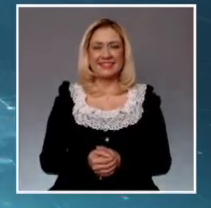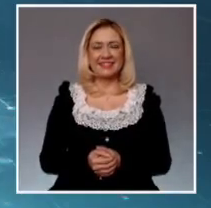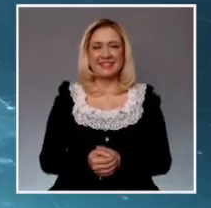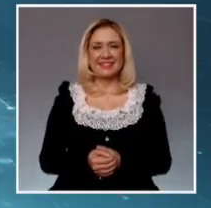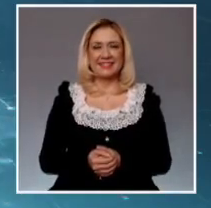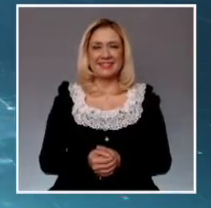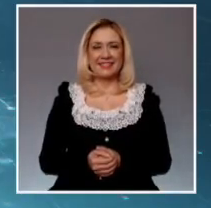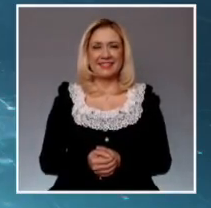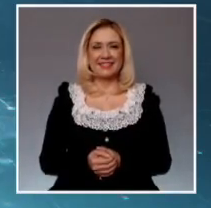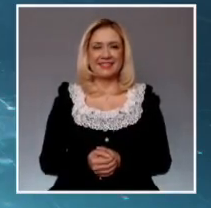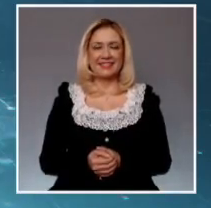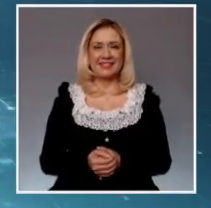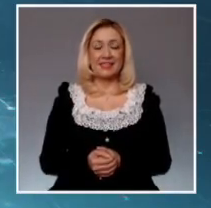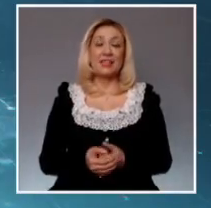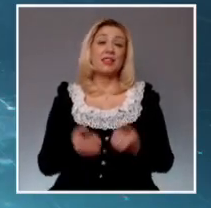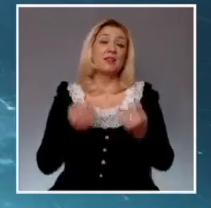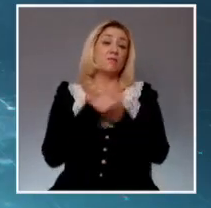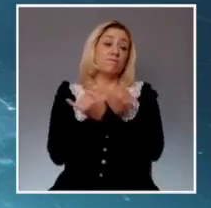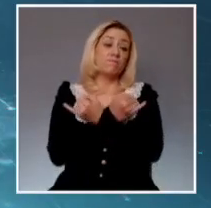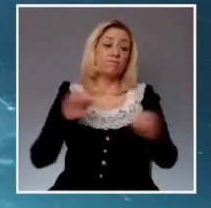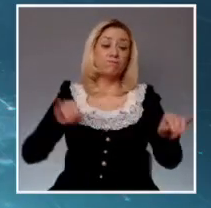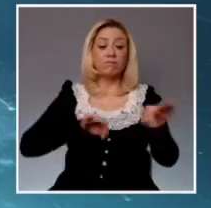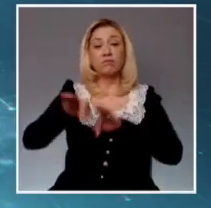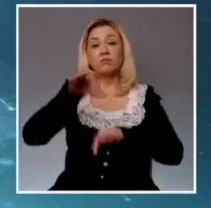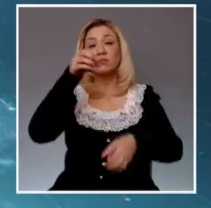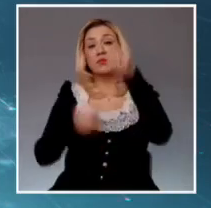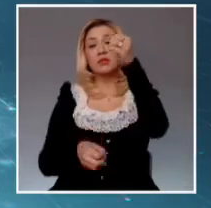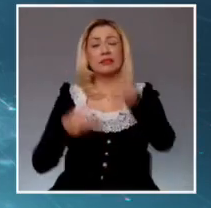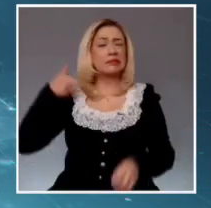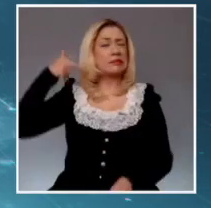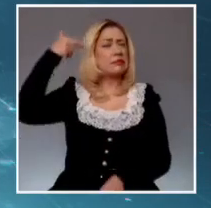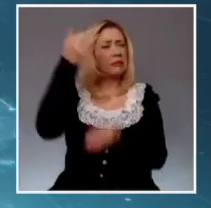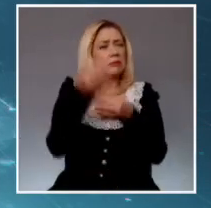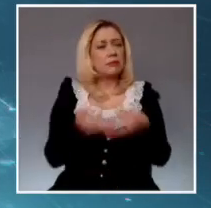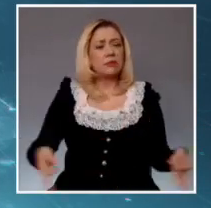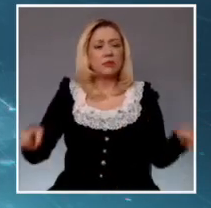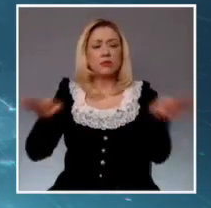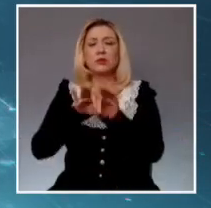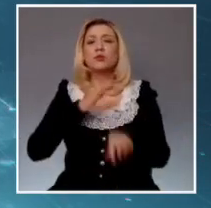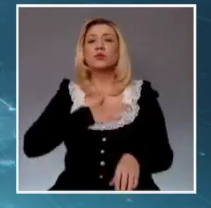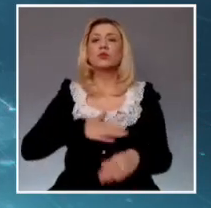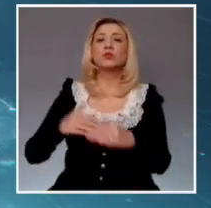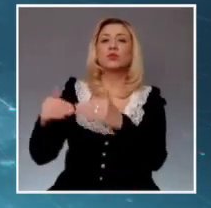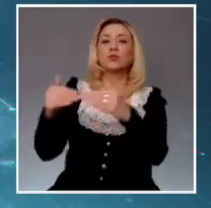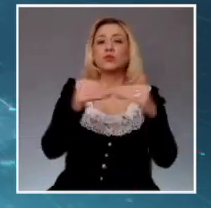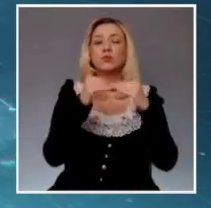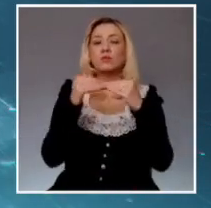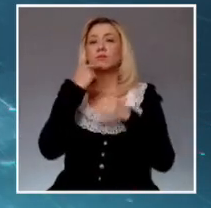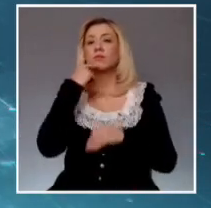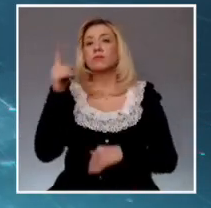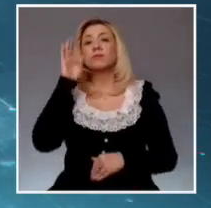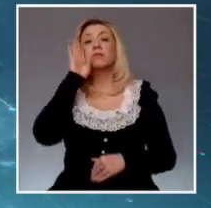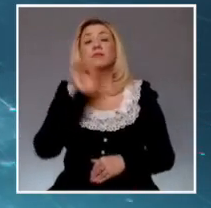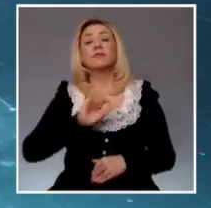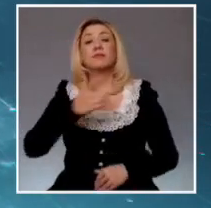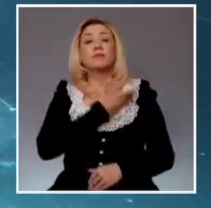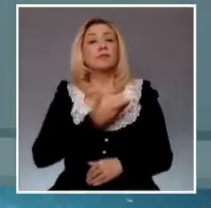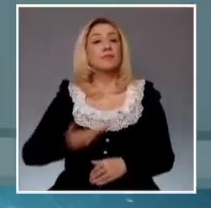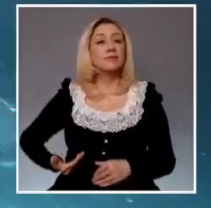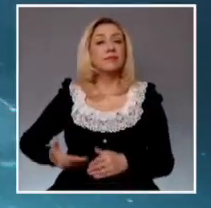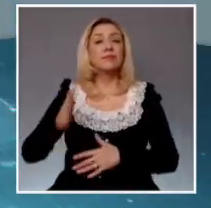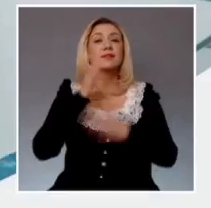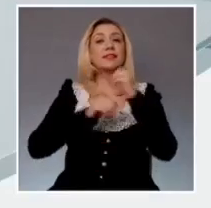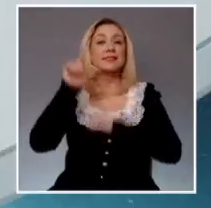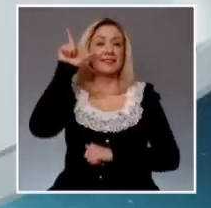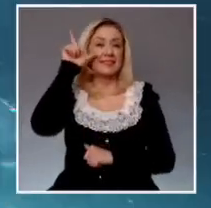La independencia judicial es un pilar esencial de la democracia, afirmó la ministra presidenta Norma Lucía Piña.